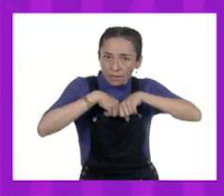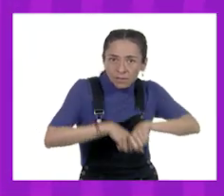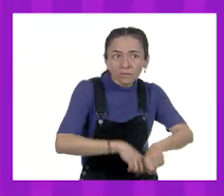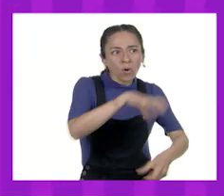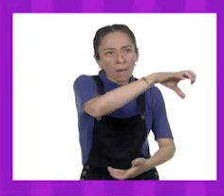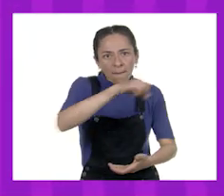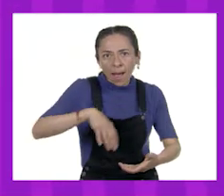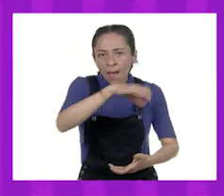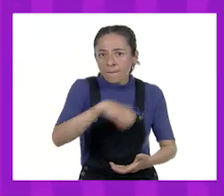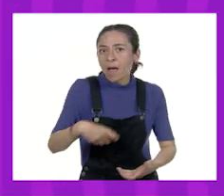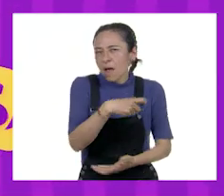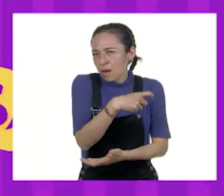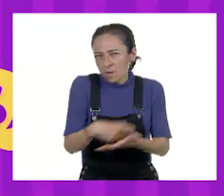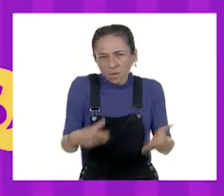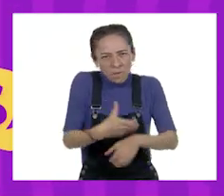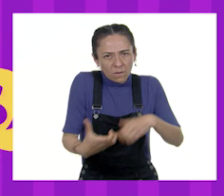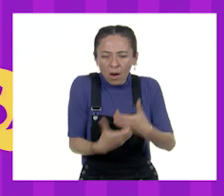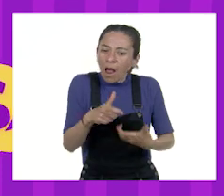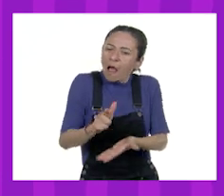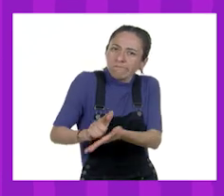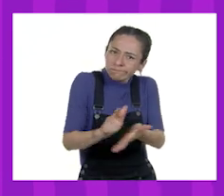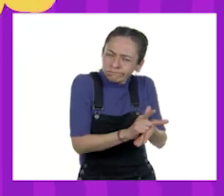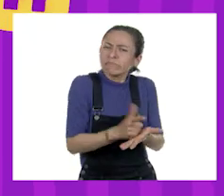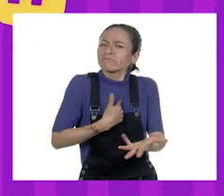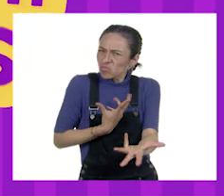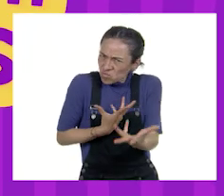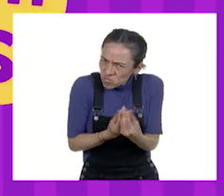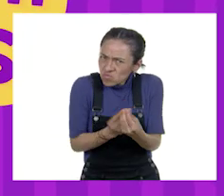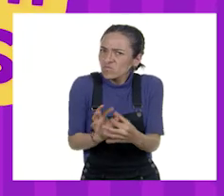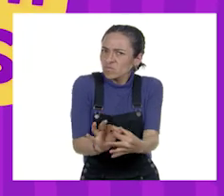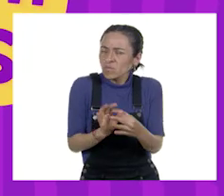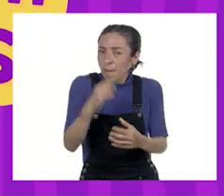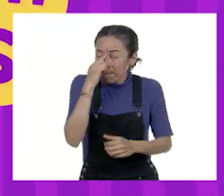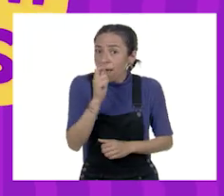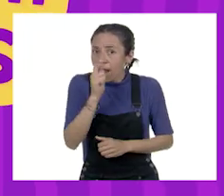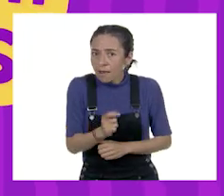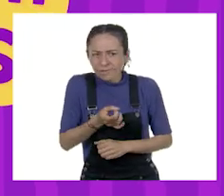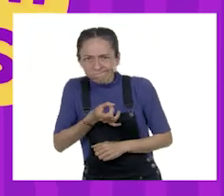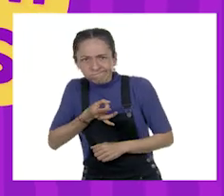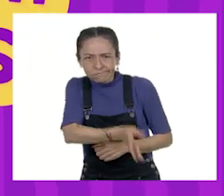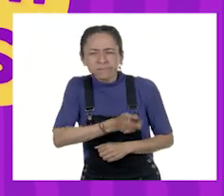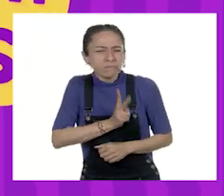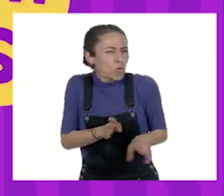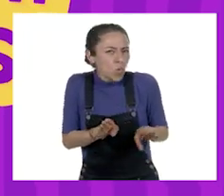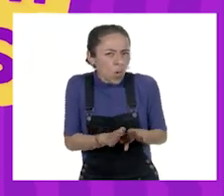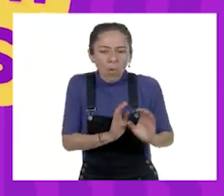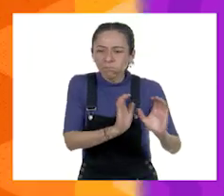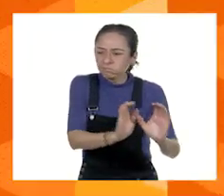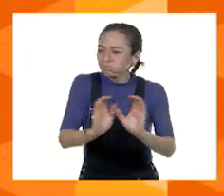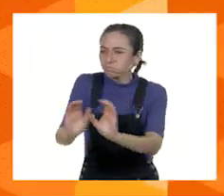Sigamos luchando juntos contra este virus, cuidándonos los unos a los otros.